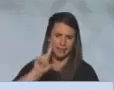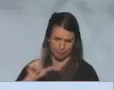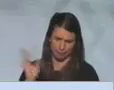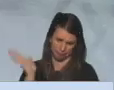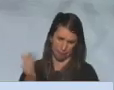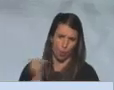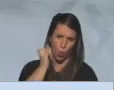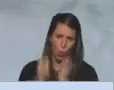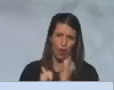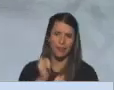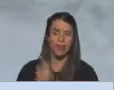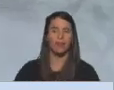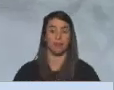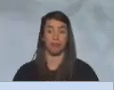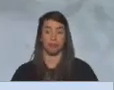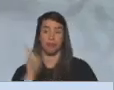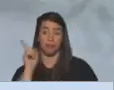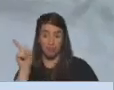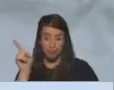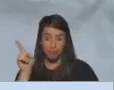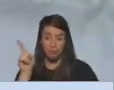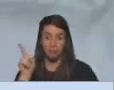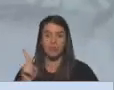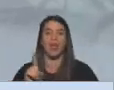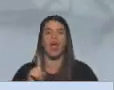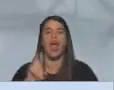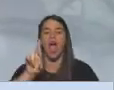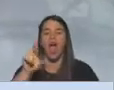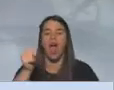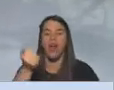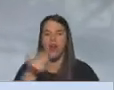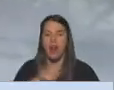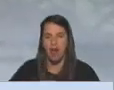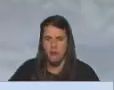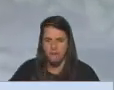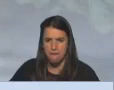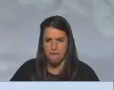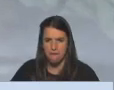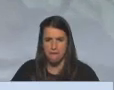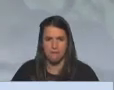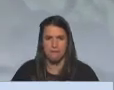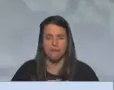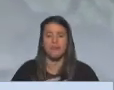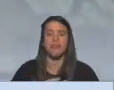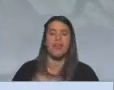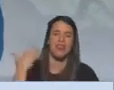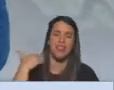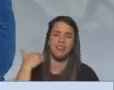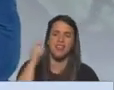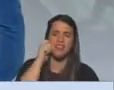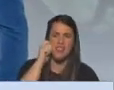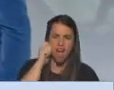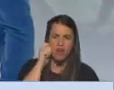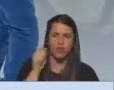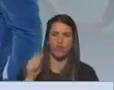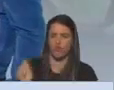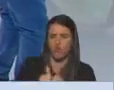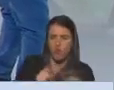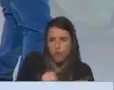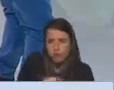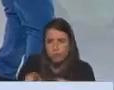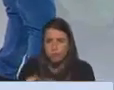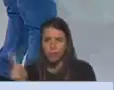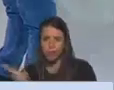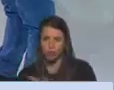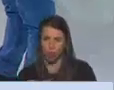imagen. Es Ralph. Sí. Este el, es Ralph. El chico que vemos en el medio es Ralph Yard, con sus hermanitos. 16 años, junto a sus dos hermanos. Perfecto,